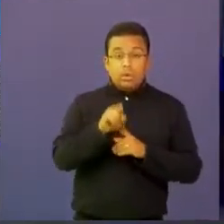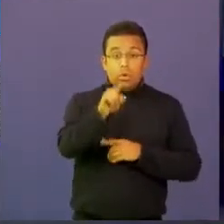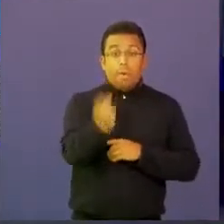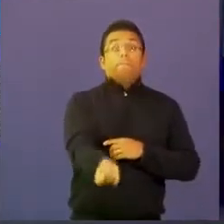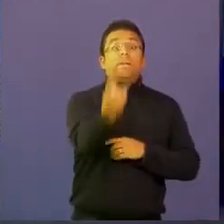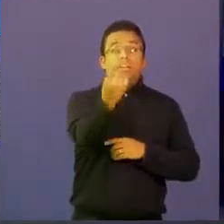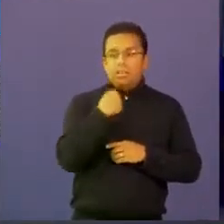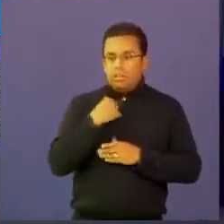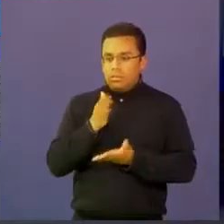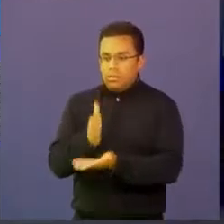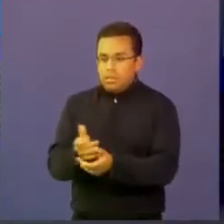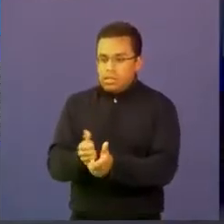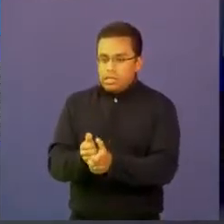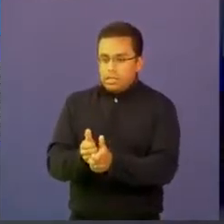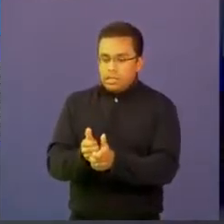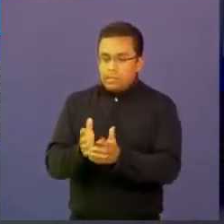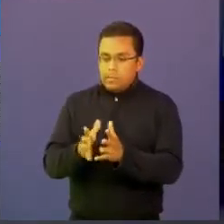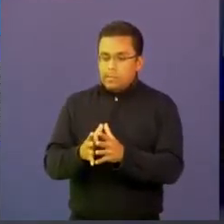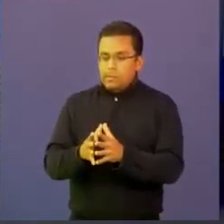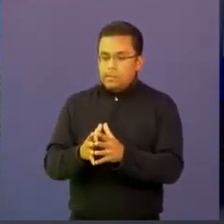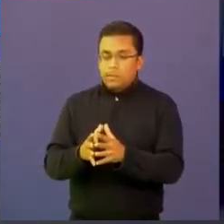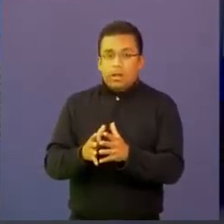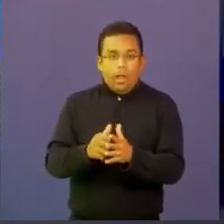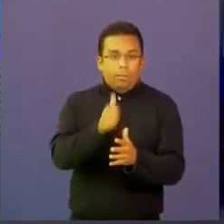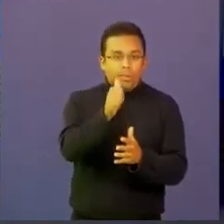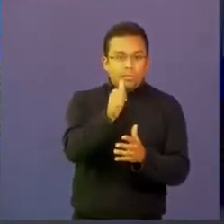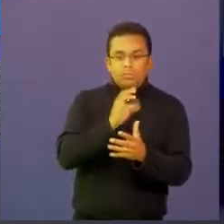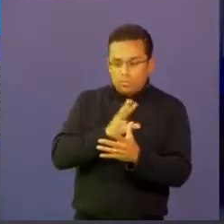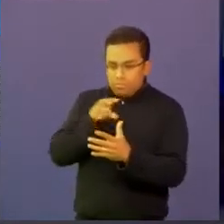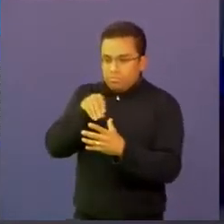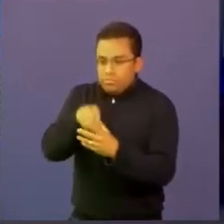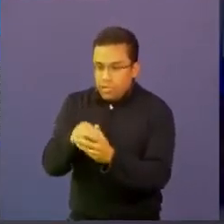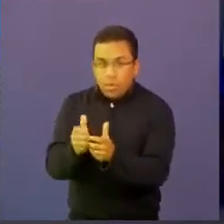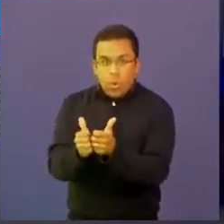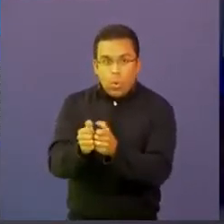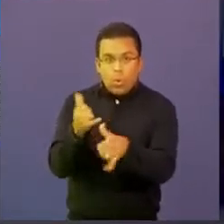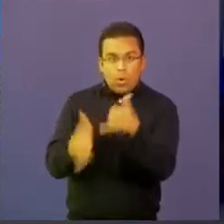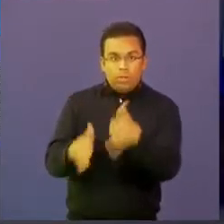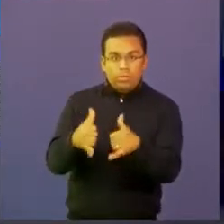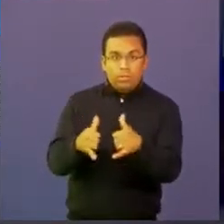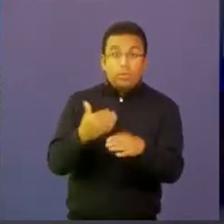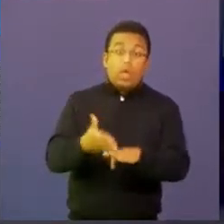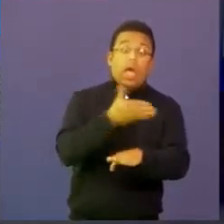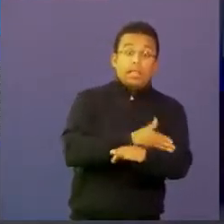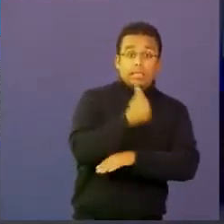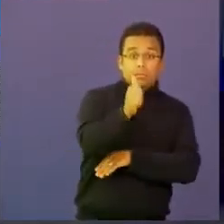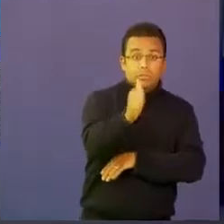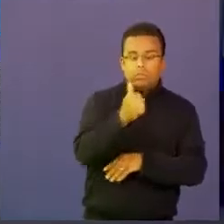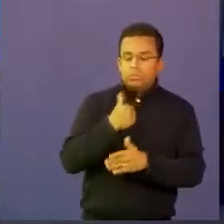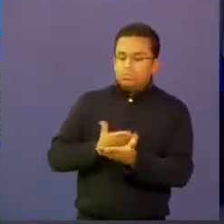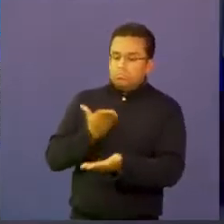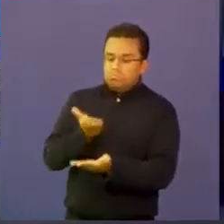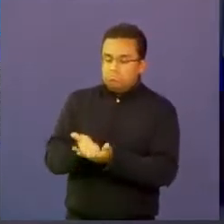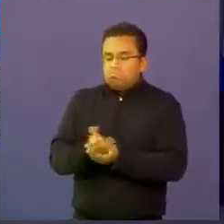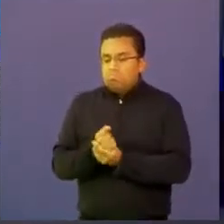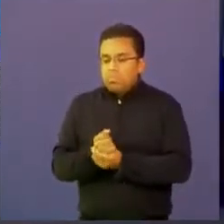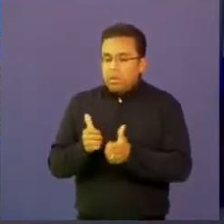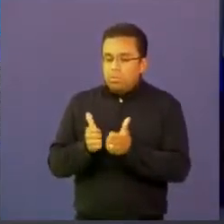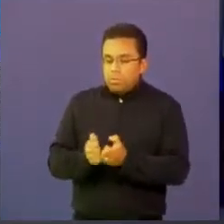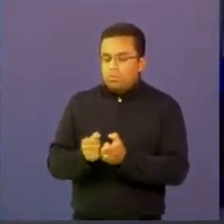vez van a tener que meterse en el juego eso quiere decir que primero les aconsejo entrar en el juego y probar